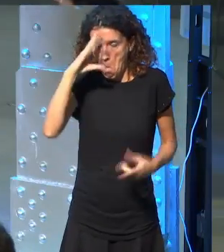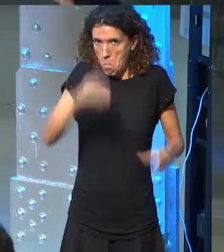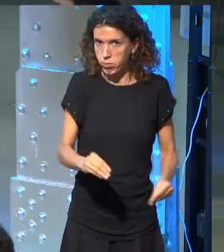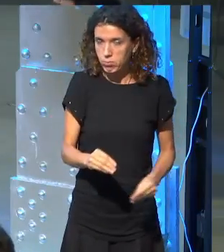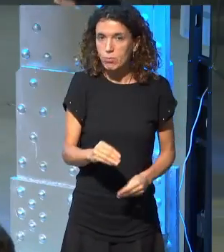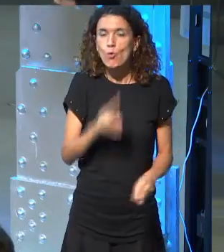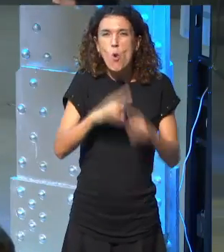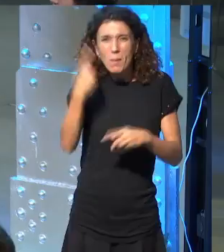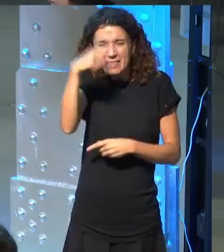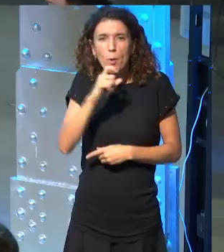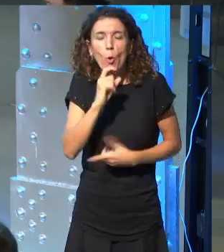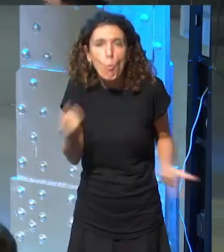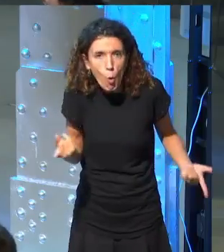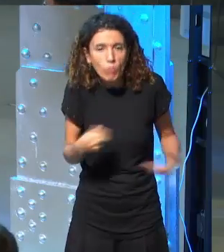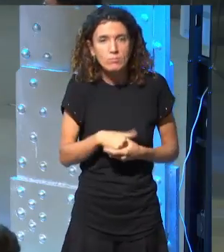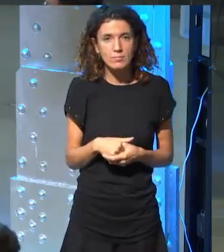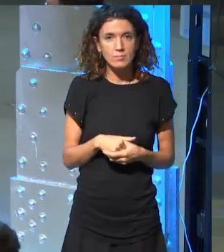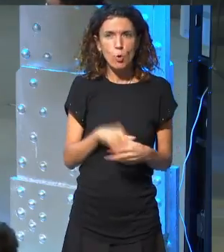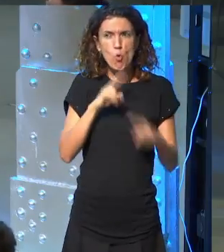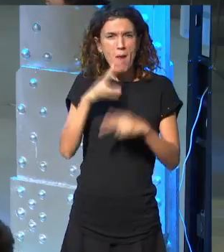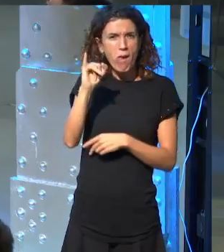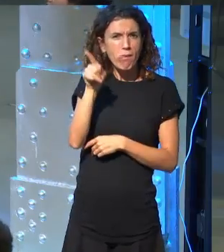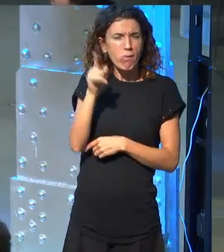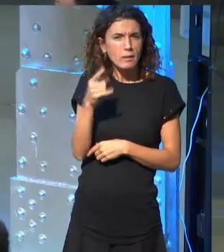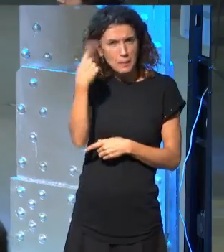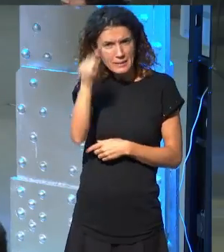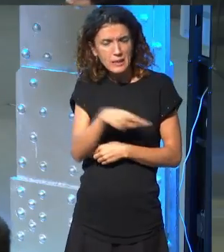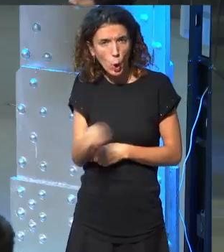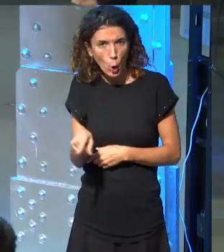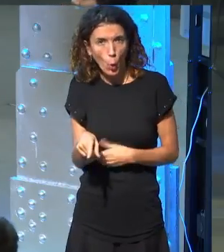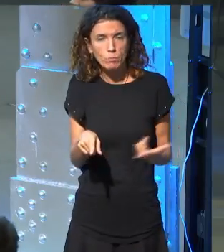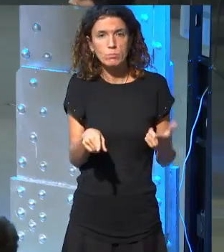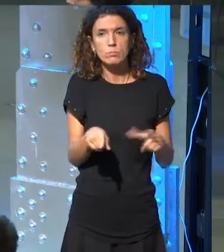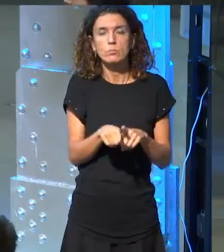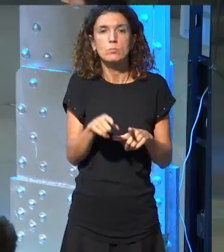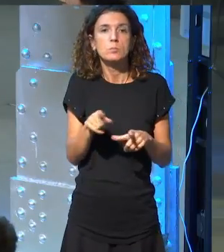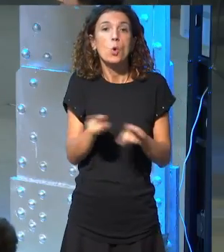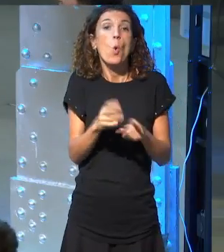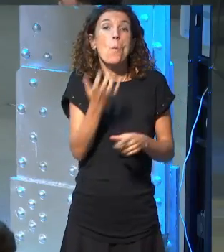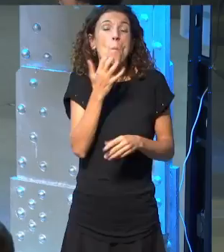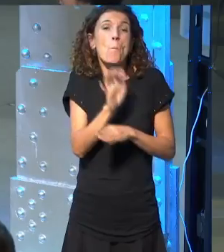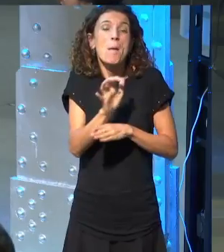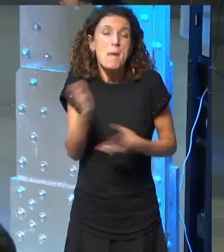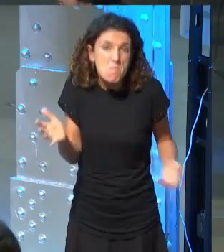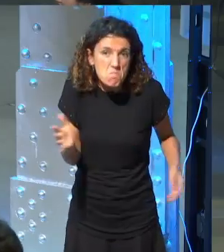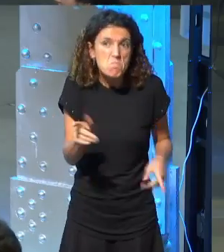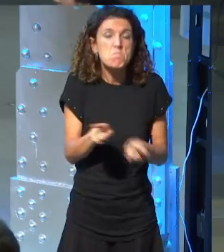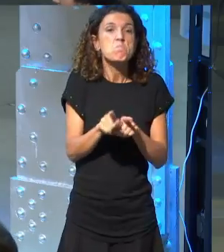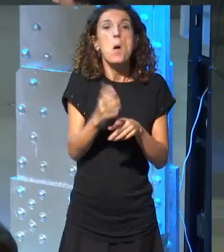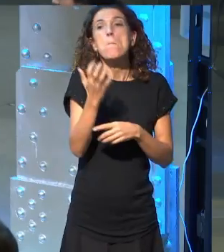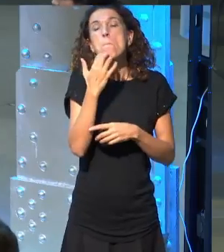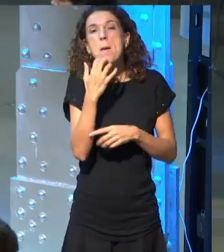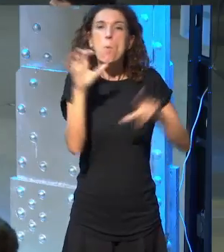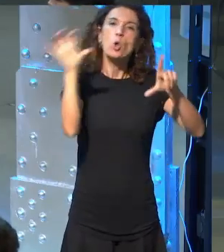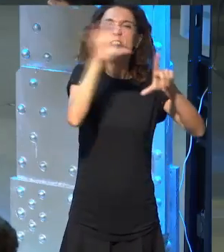se llama esto? ¿Alguien? Pues claro, lo estábamos es que no hablando antes. ¿Esto tiene nombre? Es como un mosaico de tweets. Claro, es un meme, pero no es un... Es como un meme